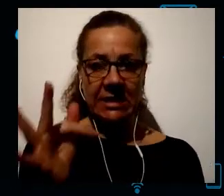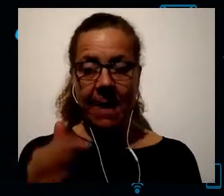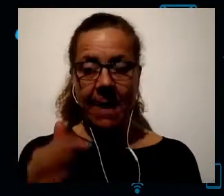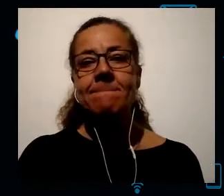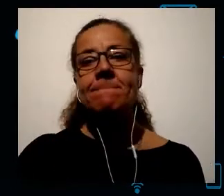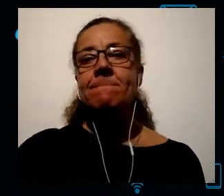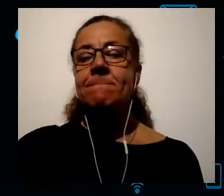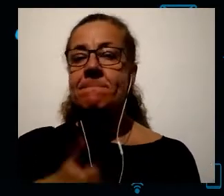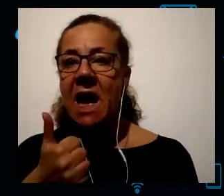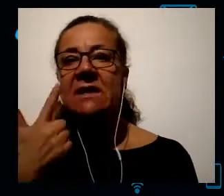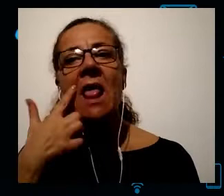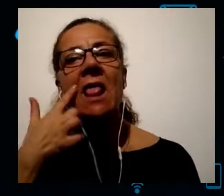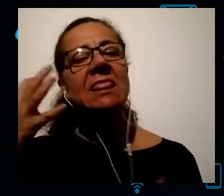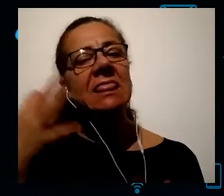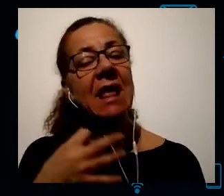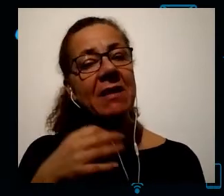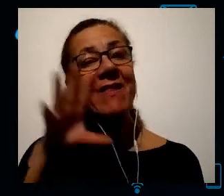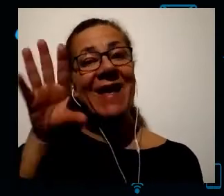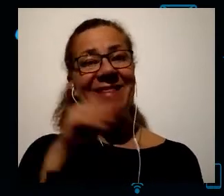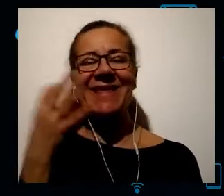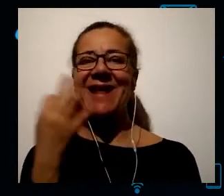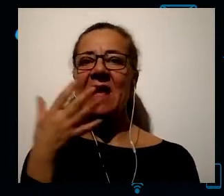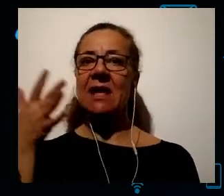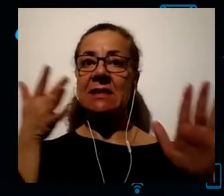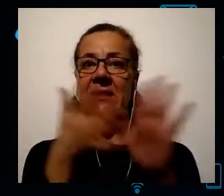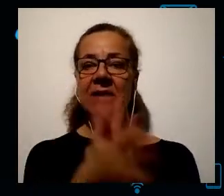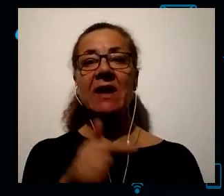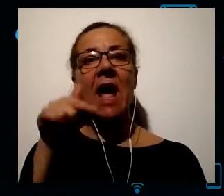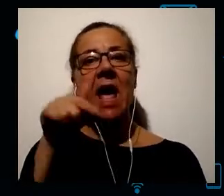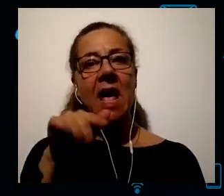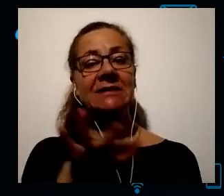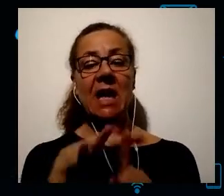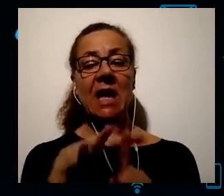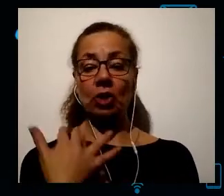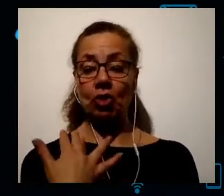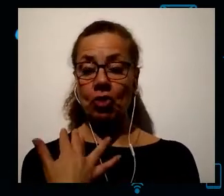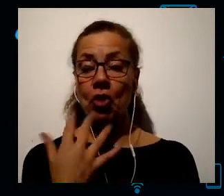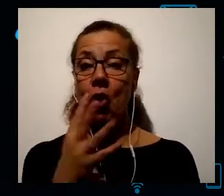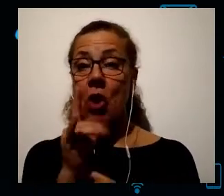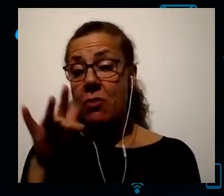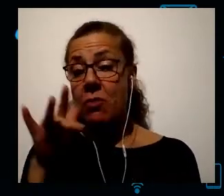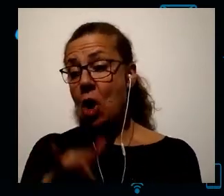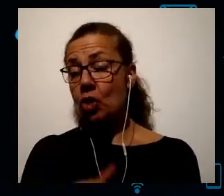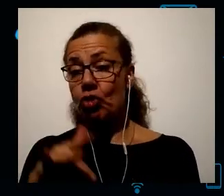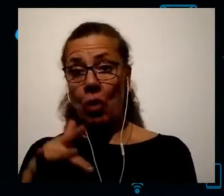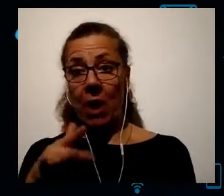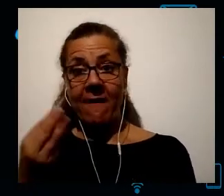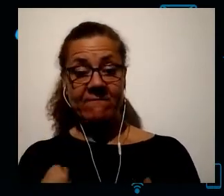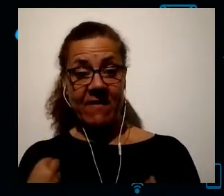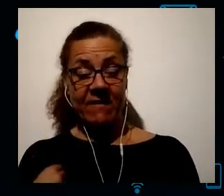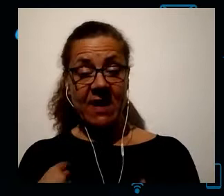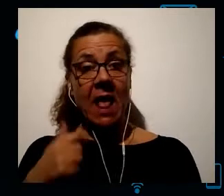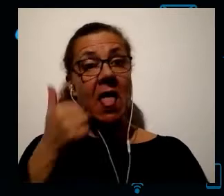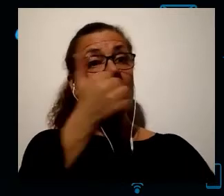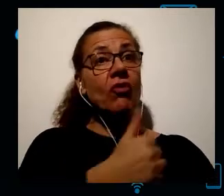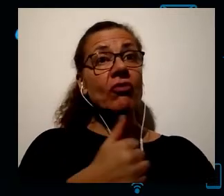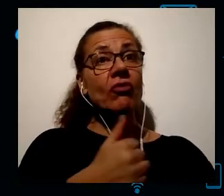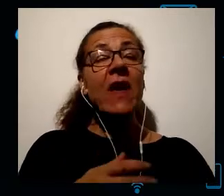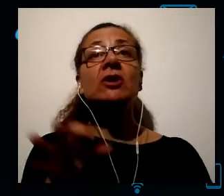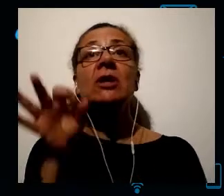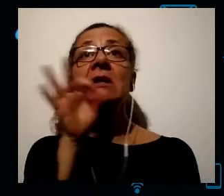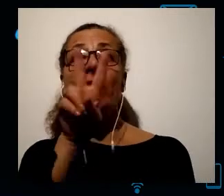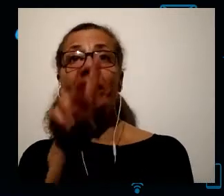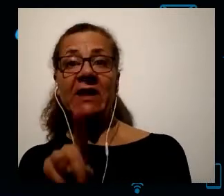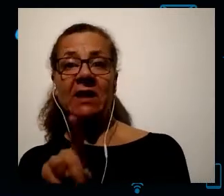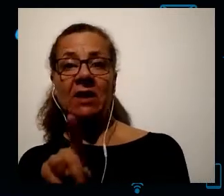realmente entender qué significa este entorno en el que nos ha tocado vivir como ciudadanos del siglo 21 y que